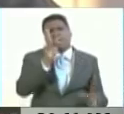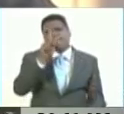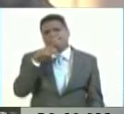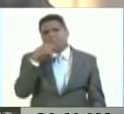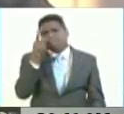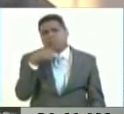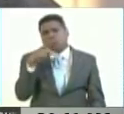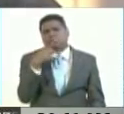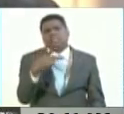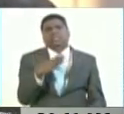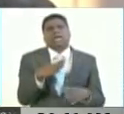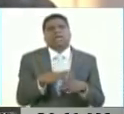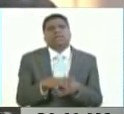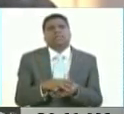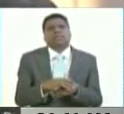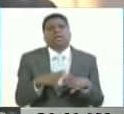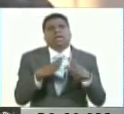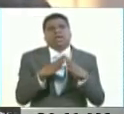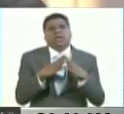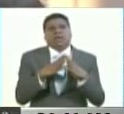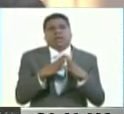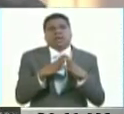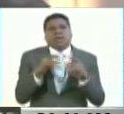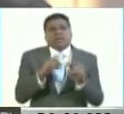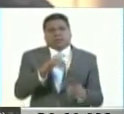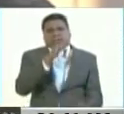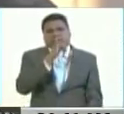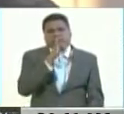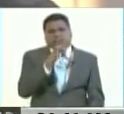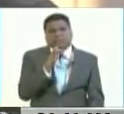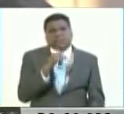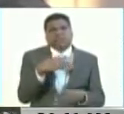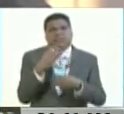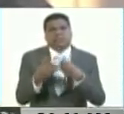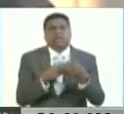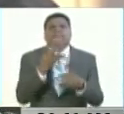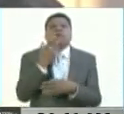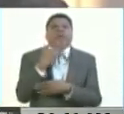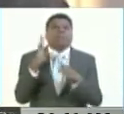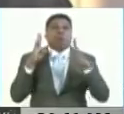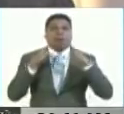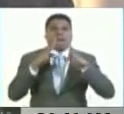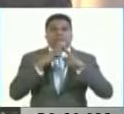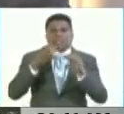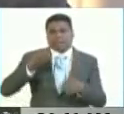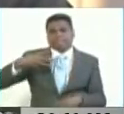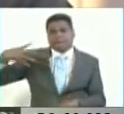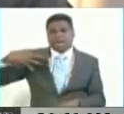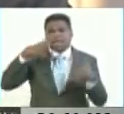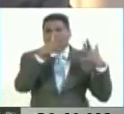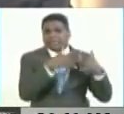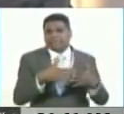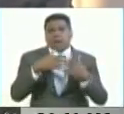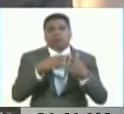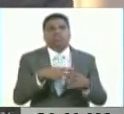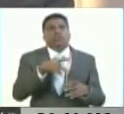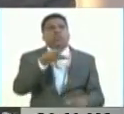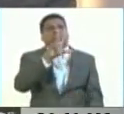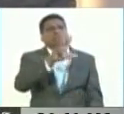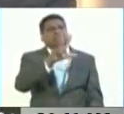no sale toda la información con respecto a las informaciones que le sacan a la Casa Blanca, pero también hubo hace 2-3 años atrás un